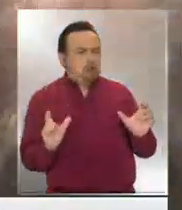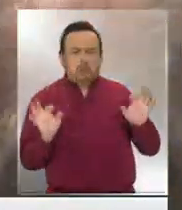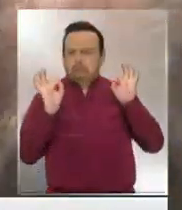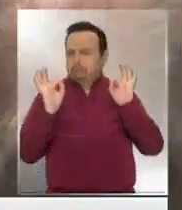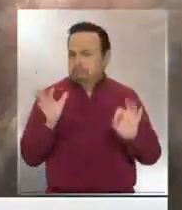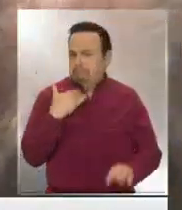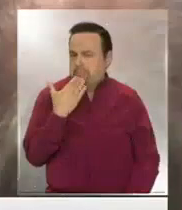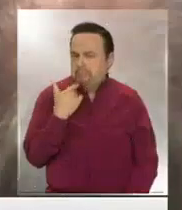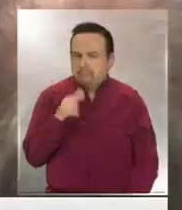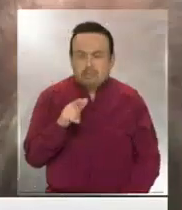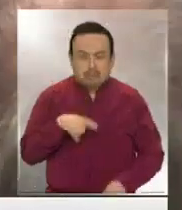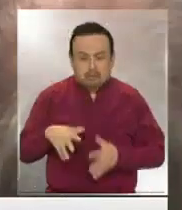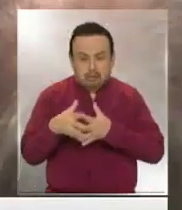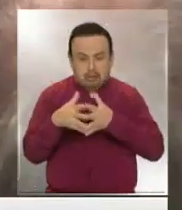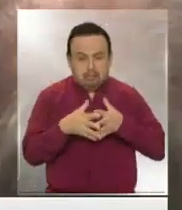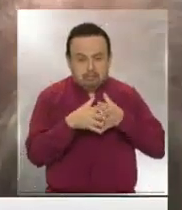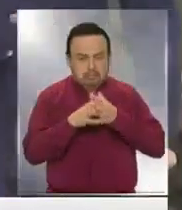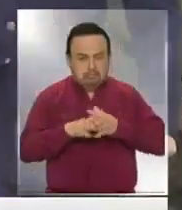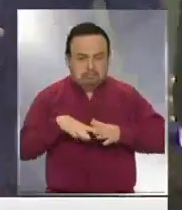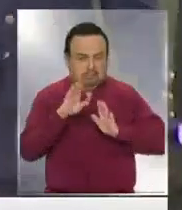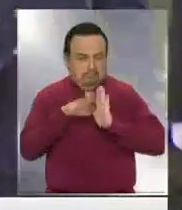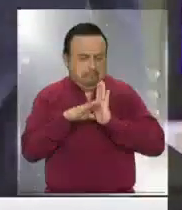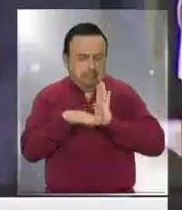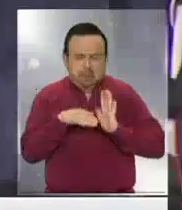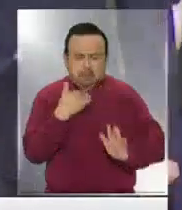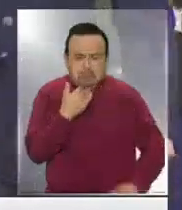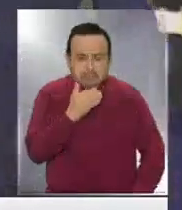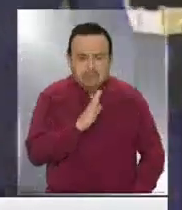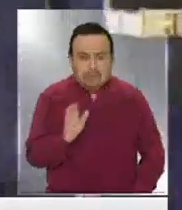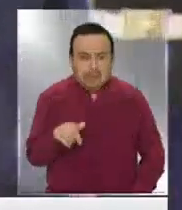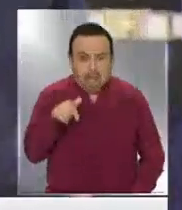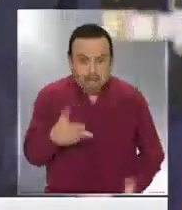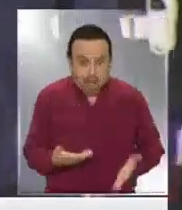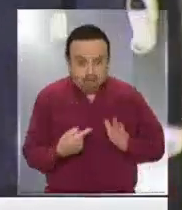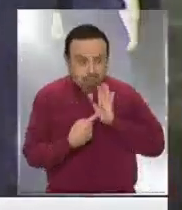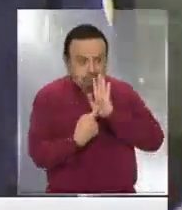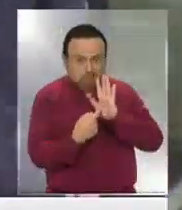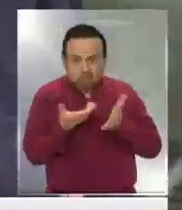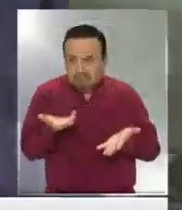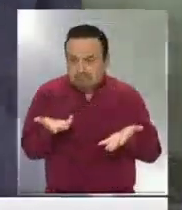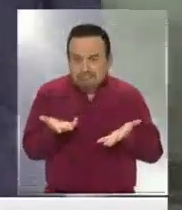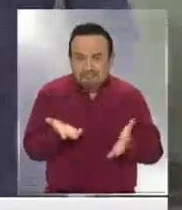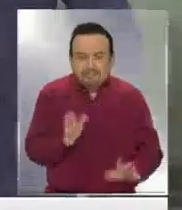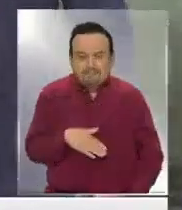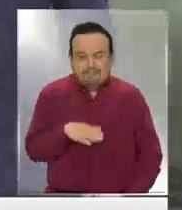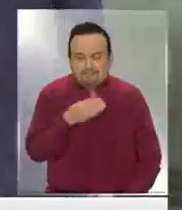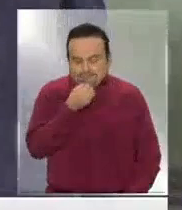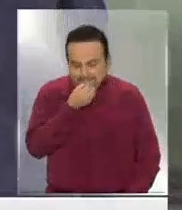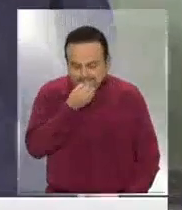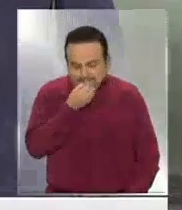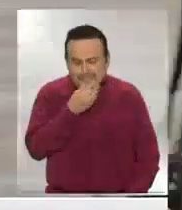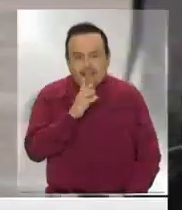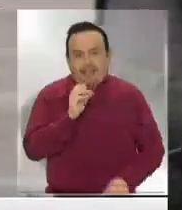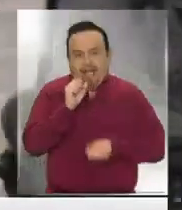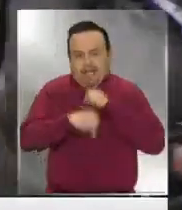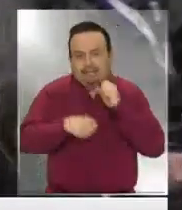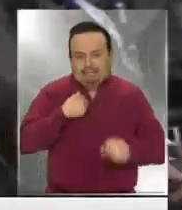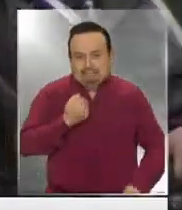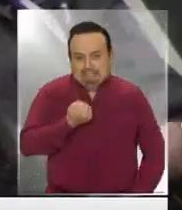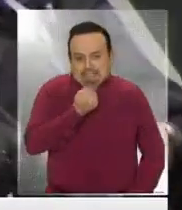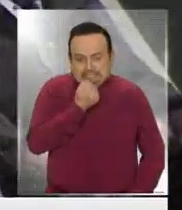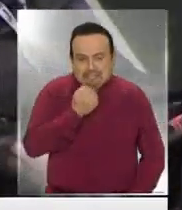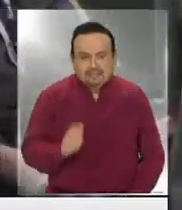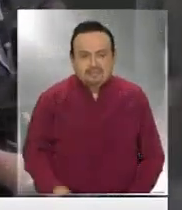que el riesgo para los estadounidenses era muy bajo, hoy, a la luz de los hechos, no le queda más remedio que aceptar la